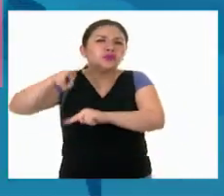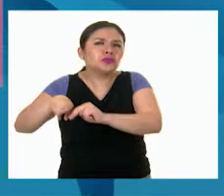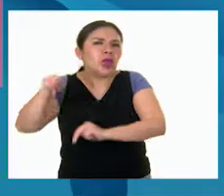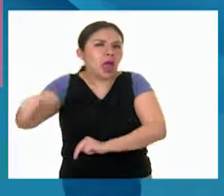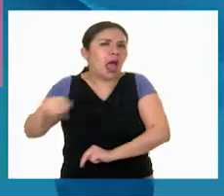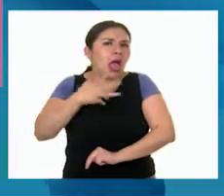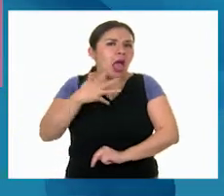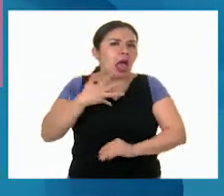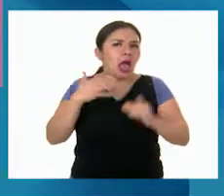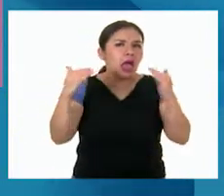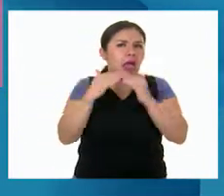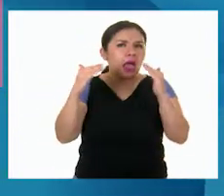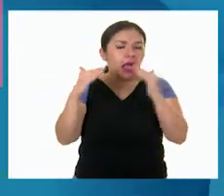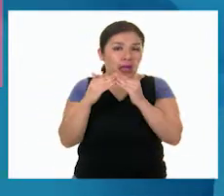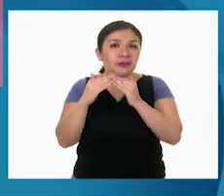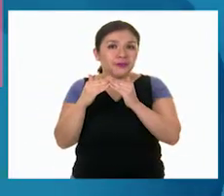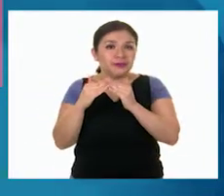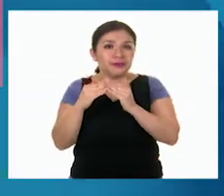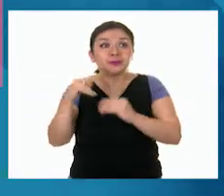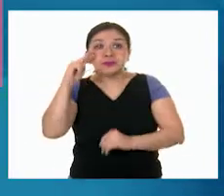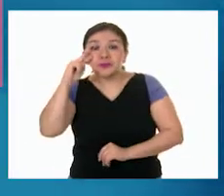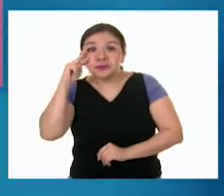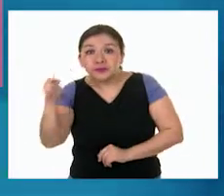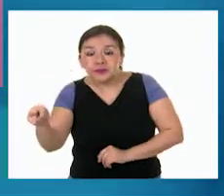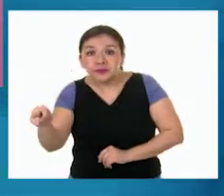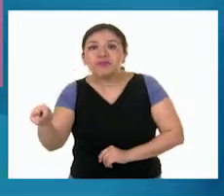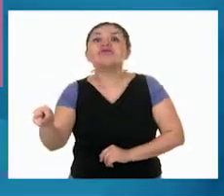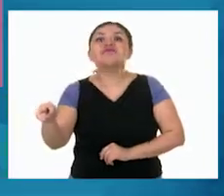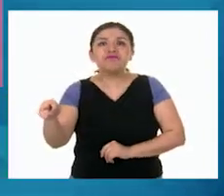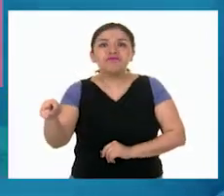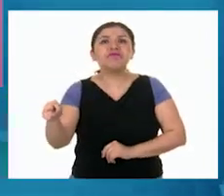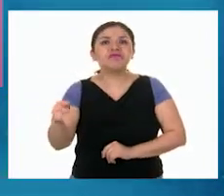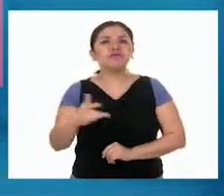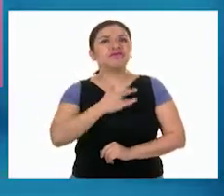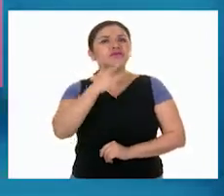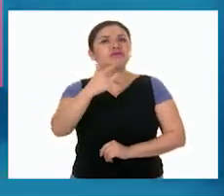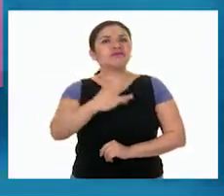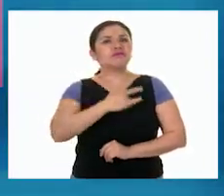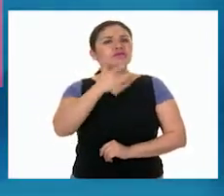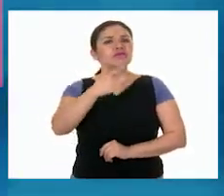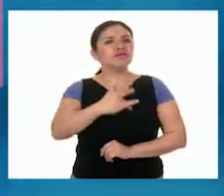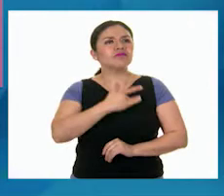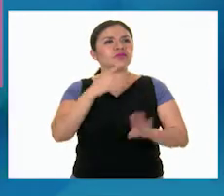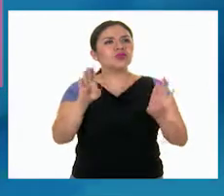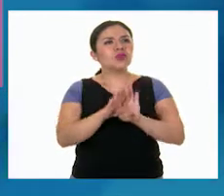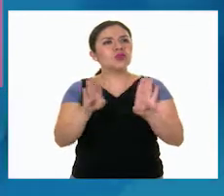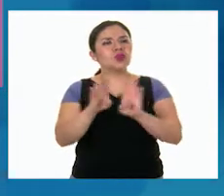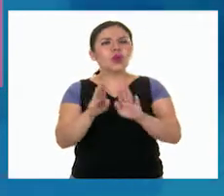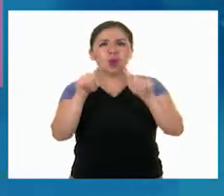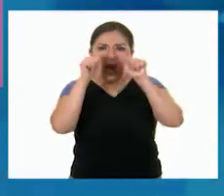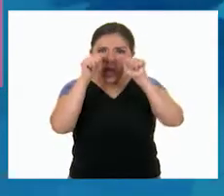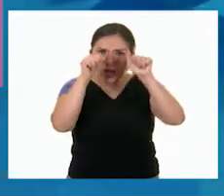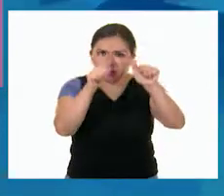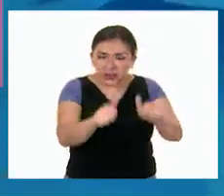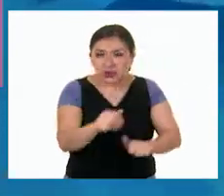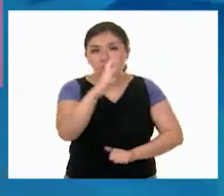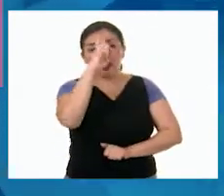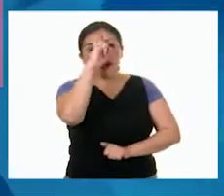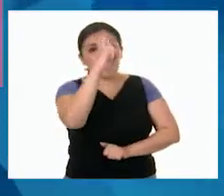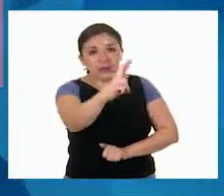ahí, tabique en medio, y con mil expresiones de atención y